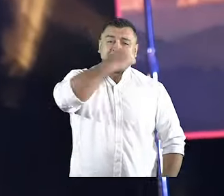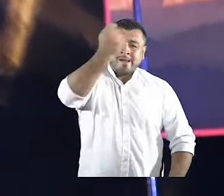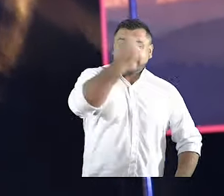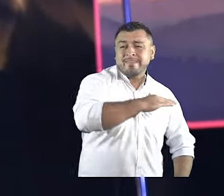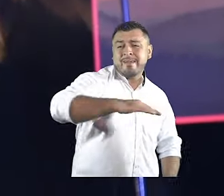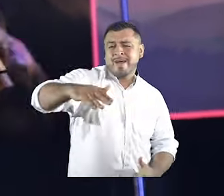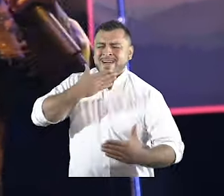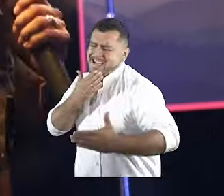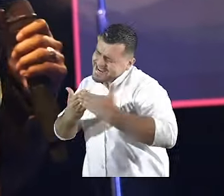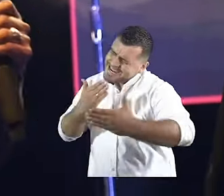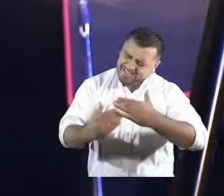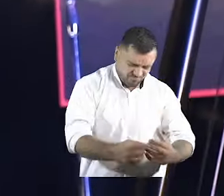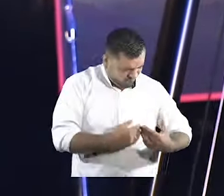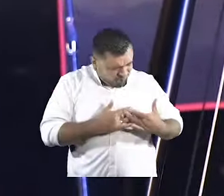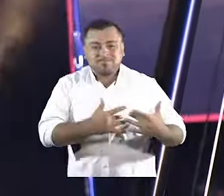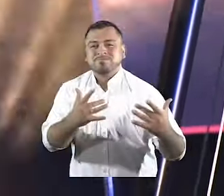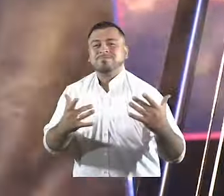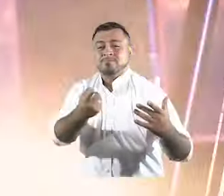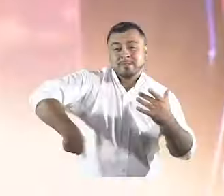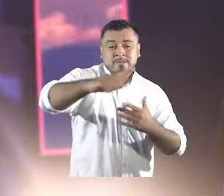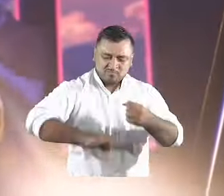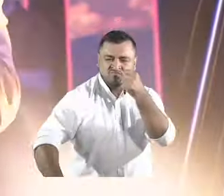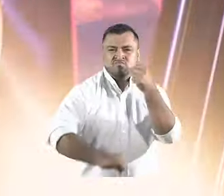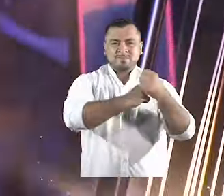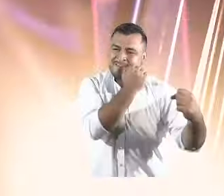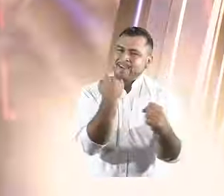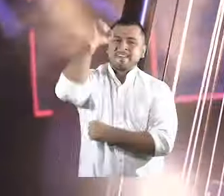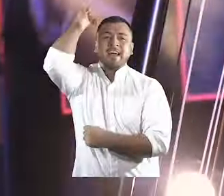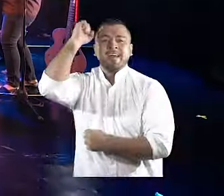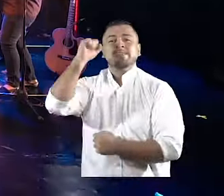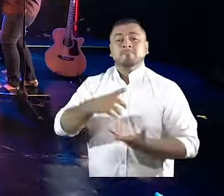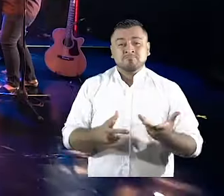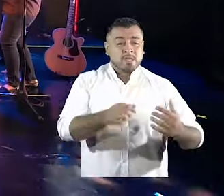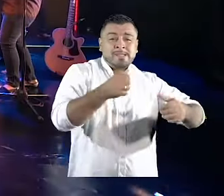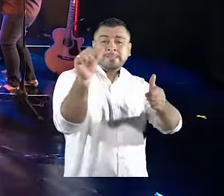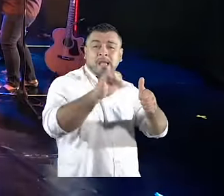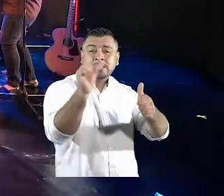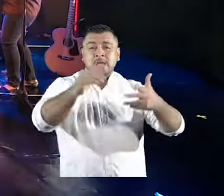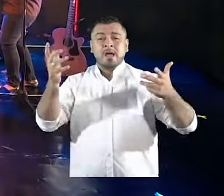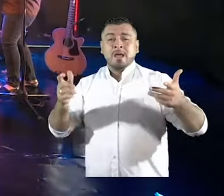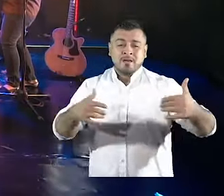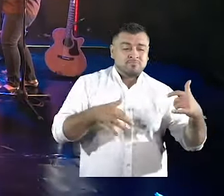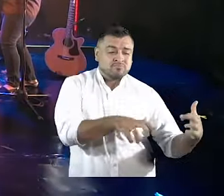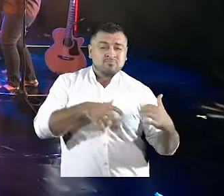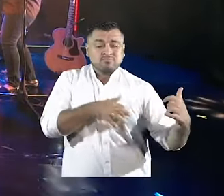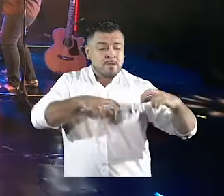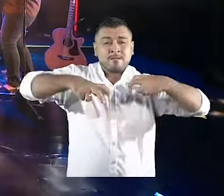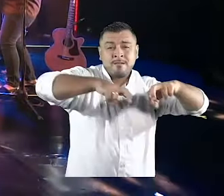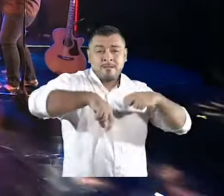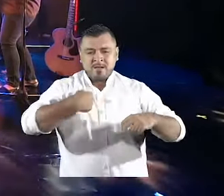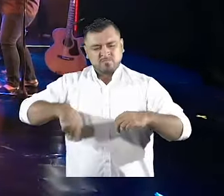Agradecido de ti estoy agradecido, pueblo querido que me hiciste triunfador. Y ante la salsa, reggaetón y